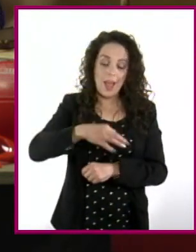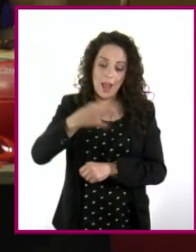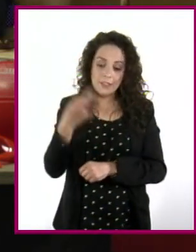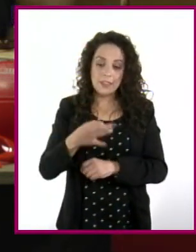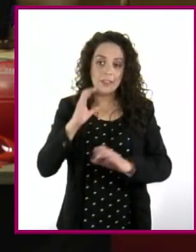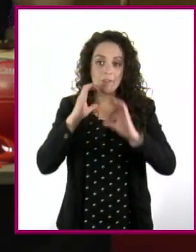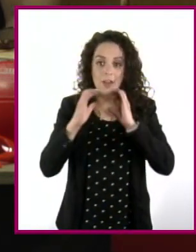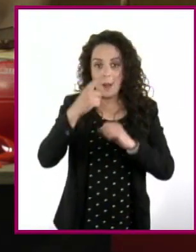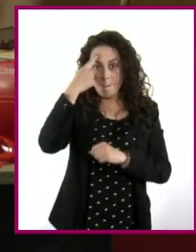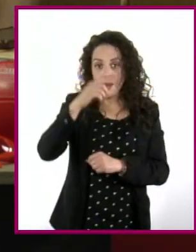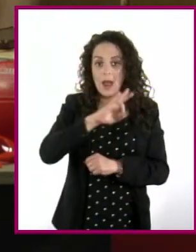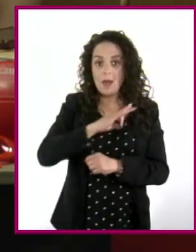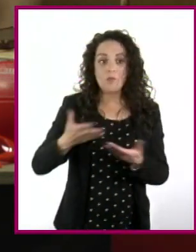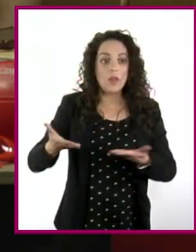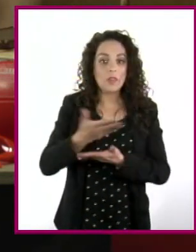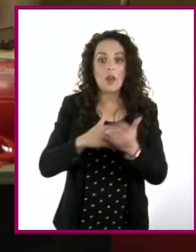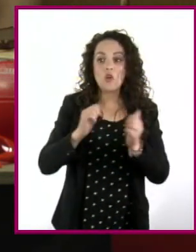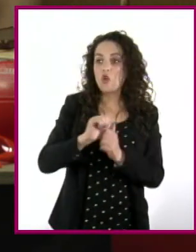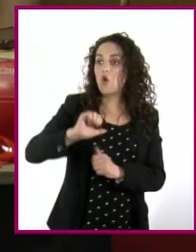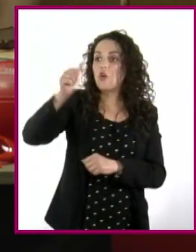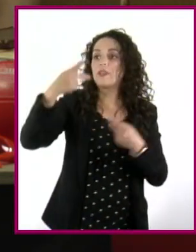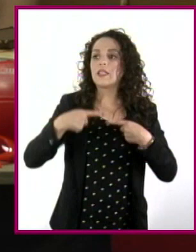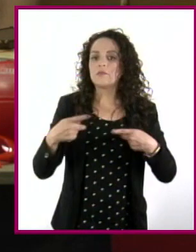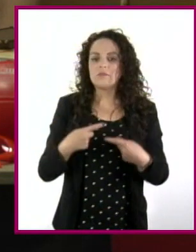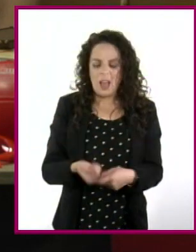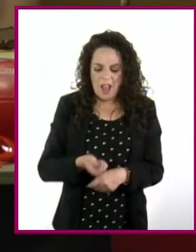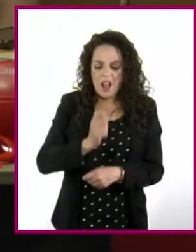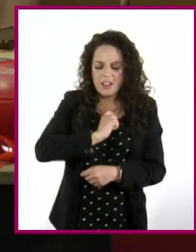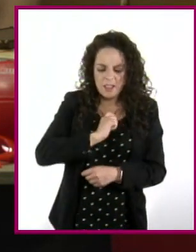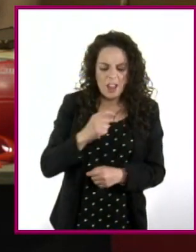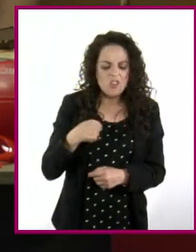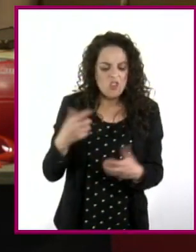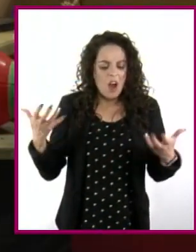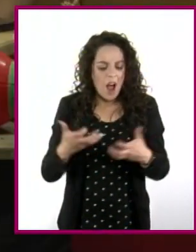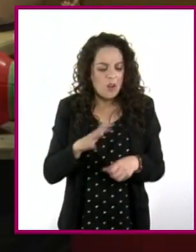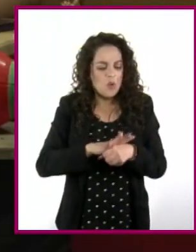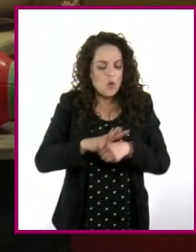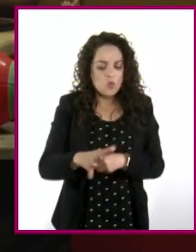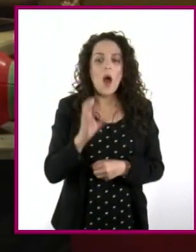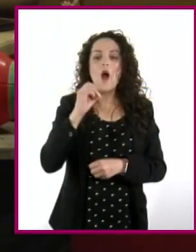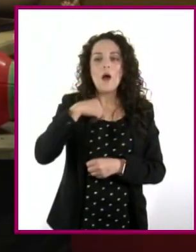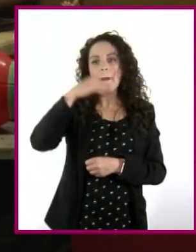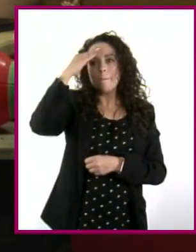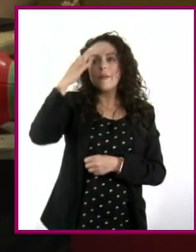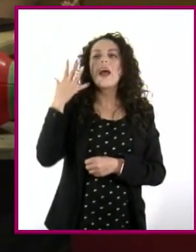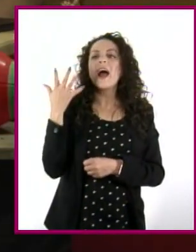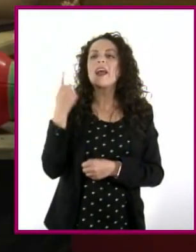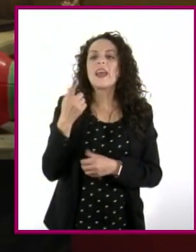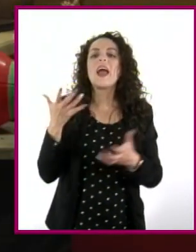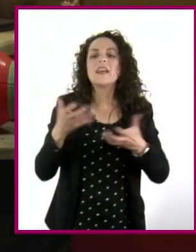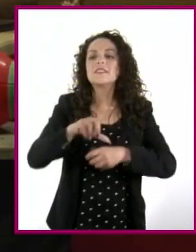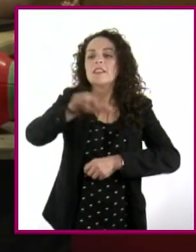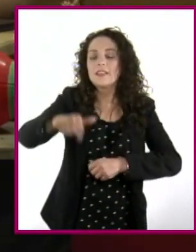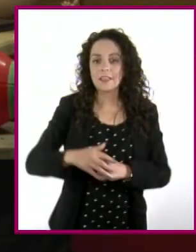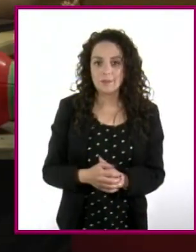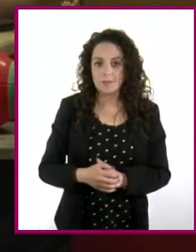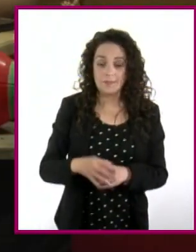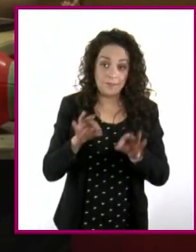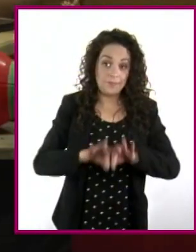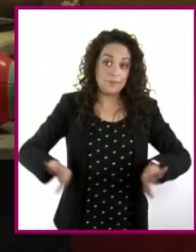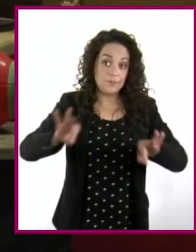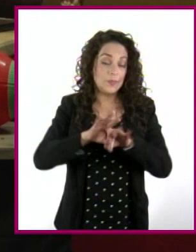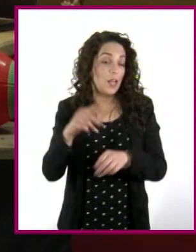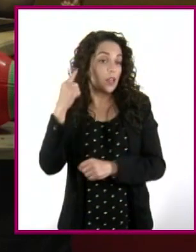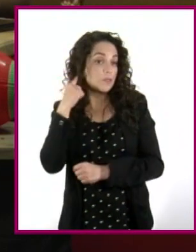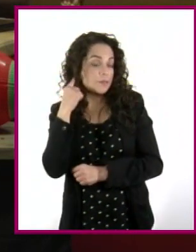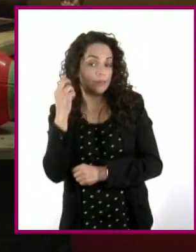para compartir a otros quiénes somos, qué hacemos o qué esperamos. Esto implica aprender a escuchar, ser respetuosos,